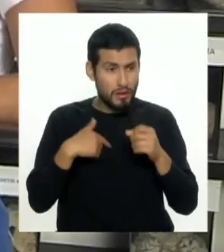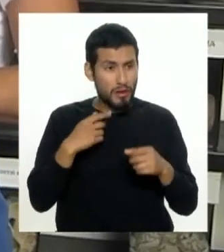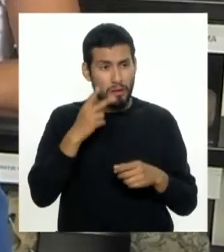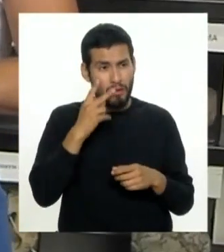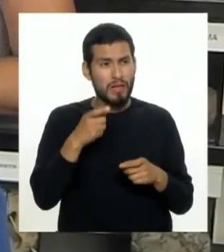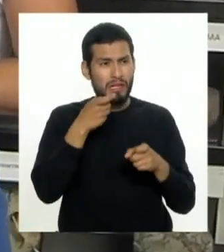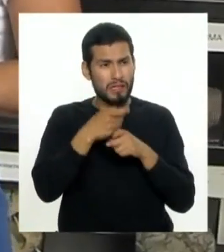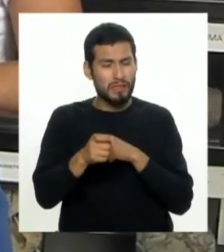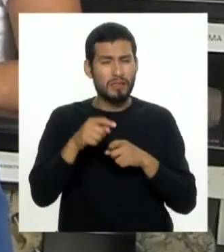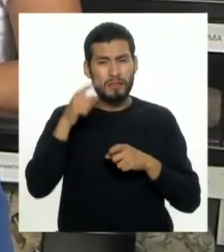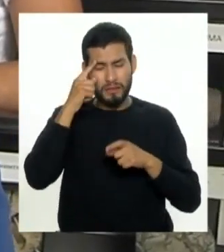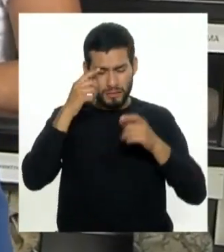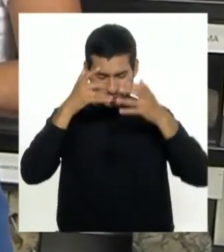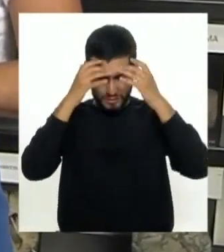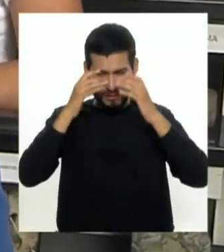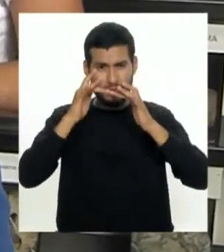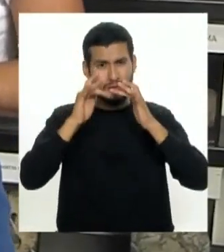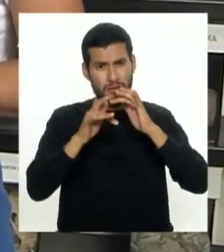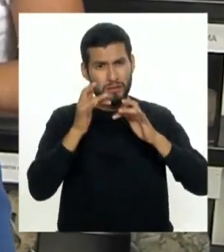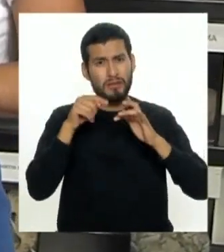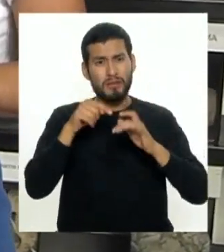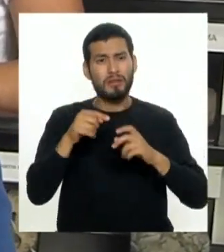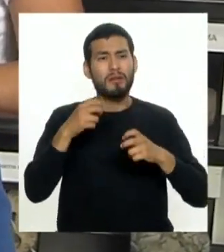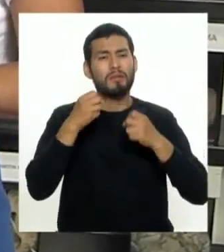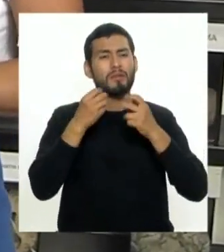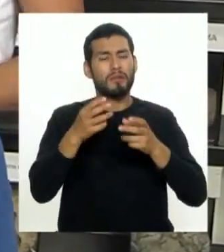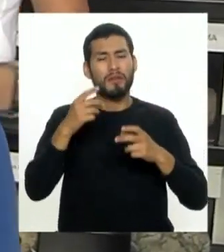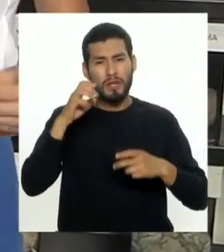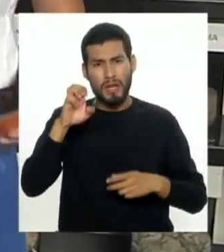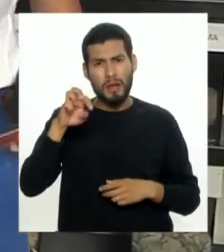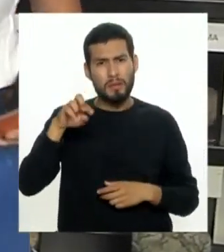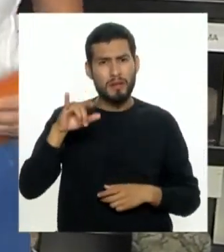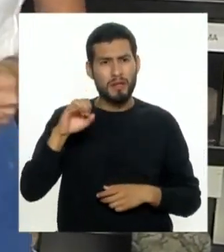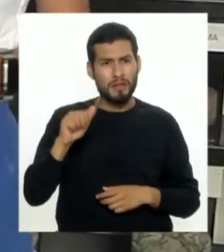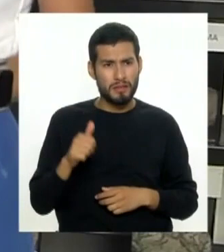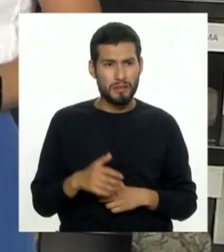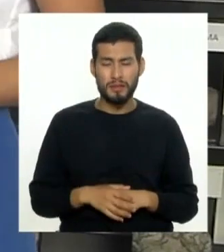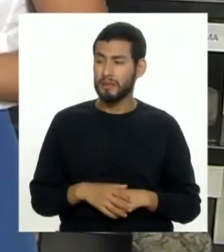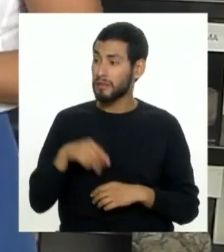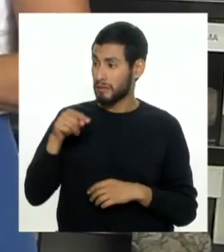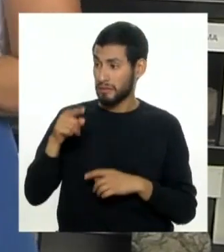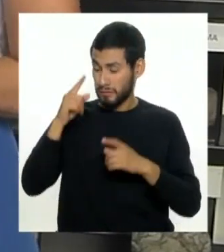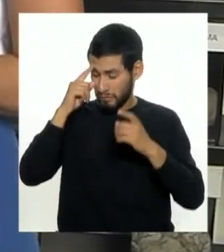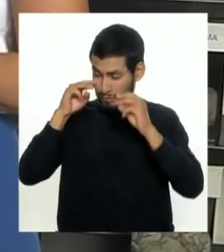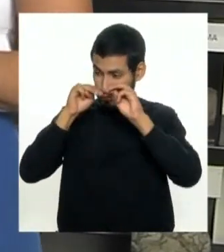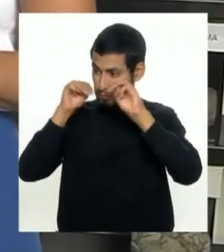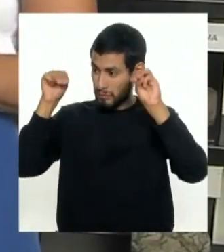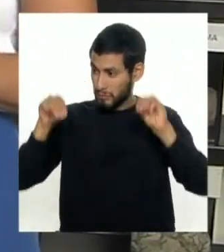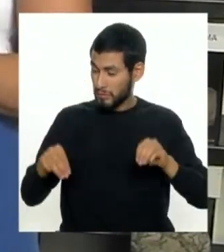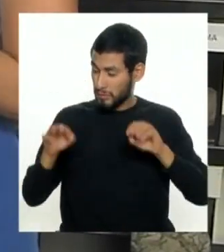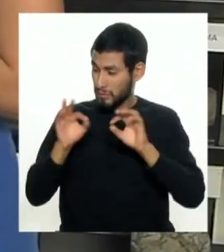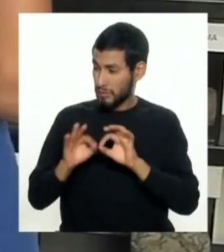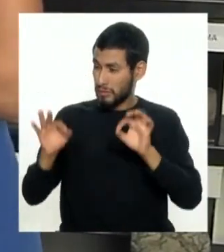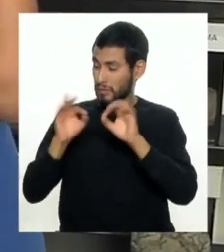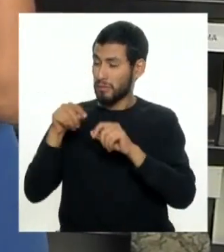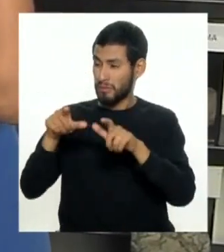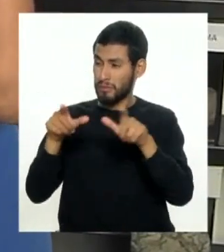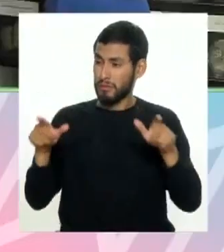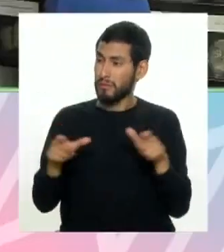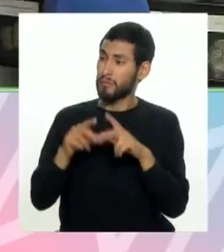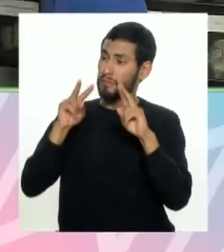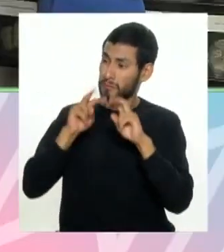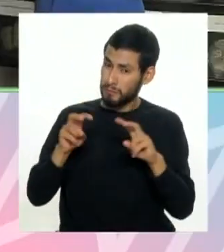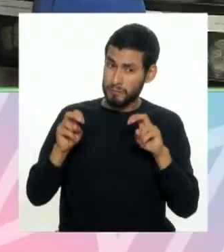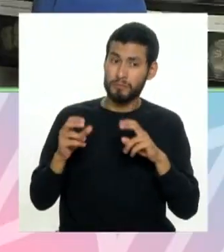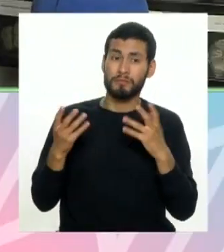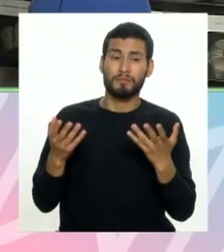el daño neuronal que produce la epilepsia. Y el museo es importante porque es un centro de